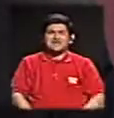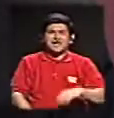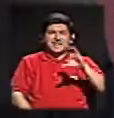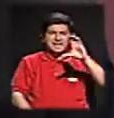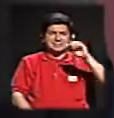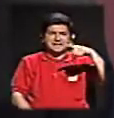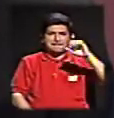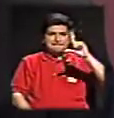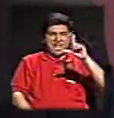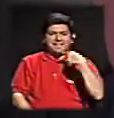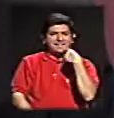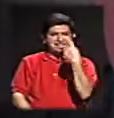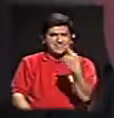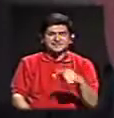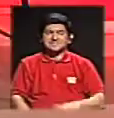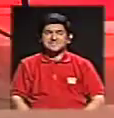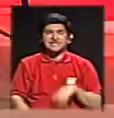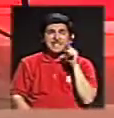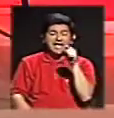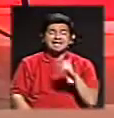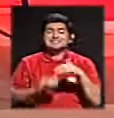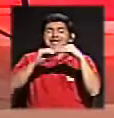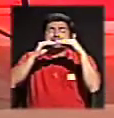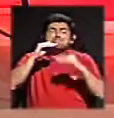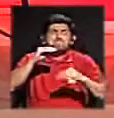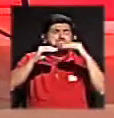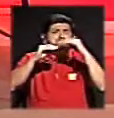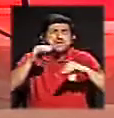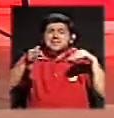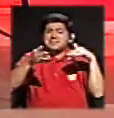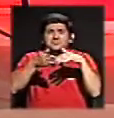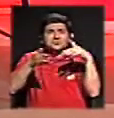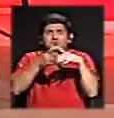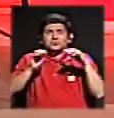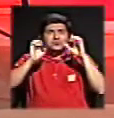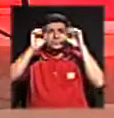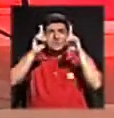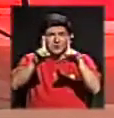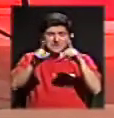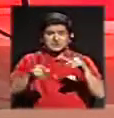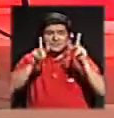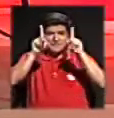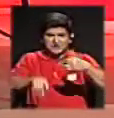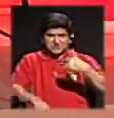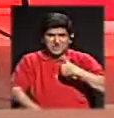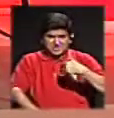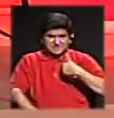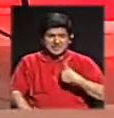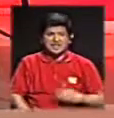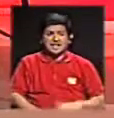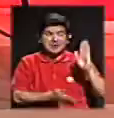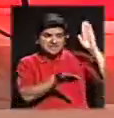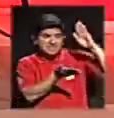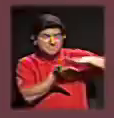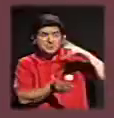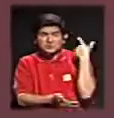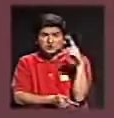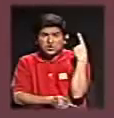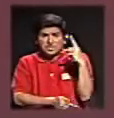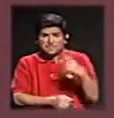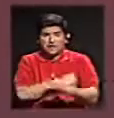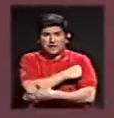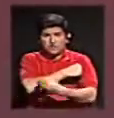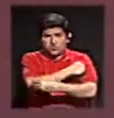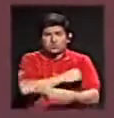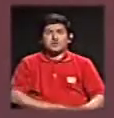venido destacando, que es el nivel mínimo de educación que deberían tener las personas para reducir el riesgo de ser